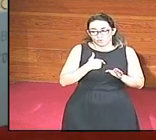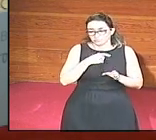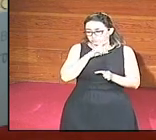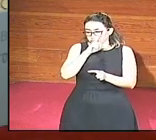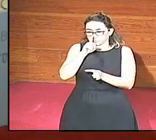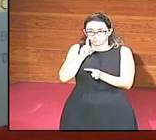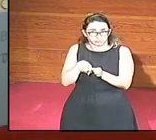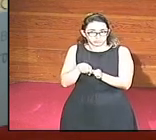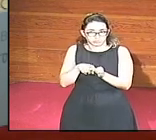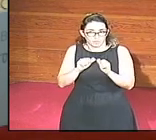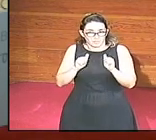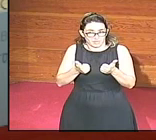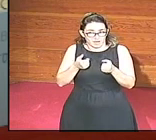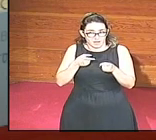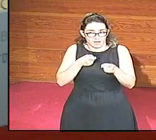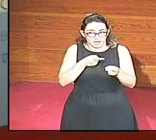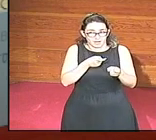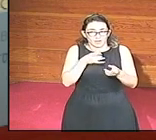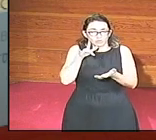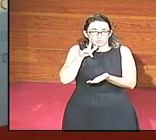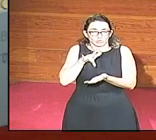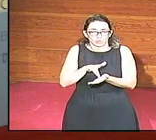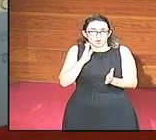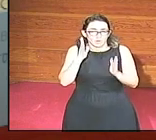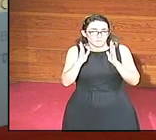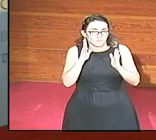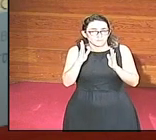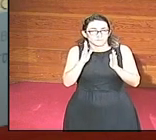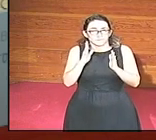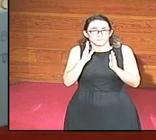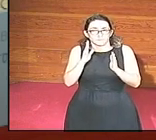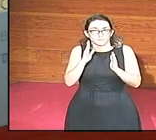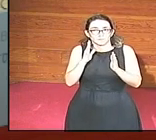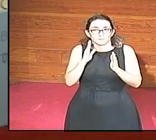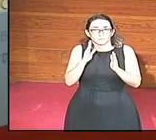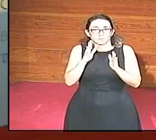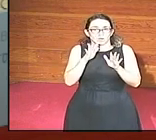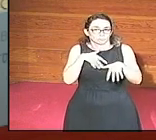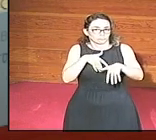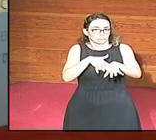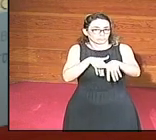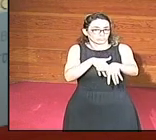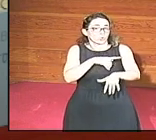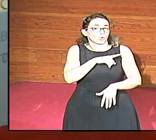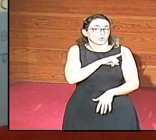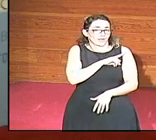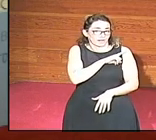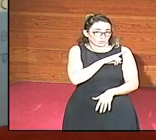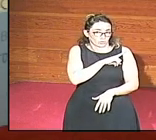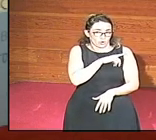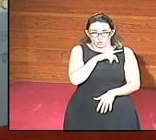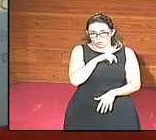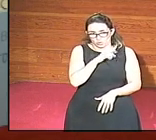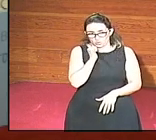a este conflicto cuando la invasión del ejército no ruso